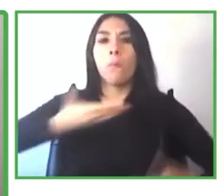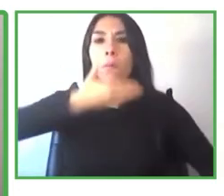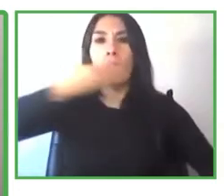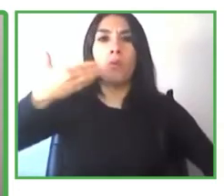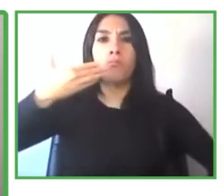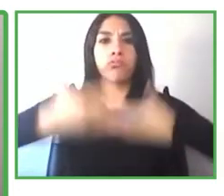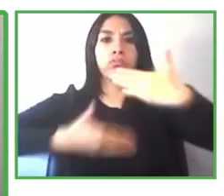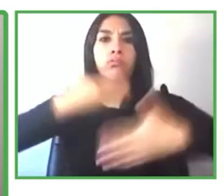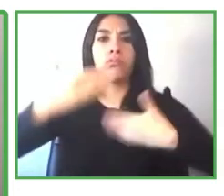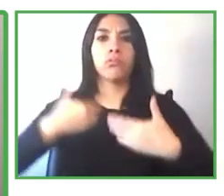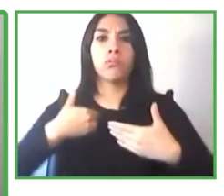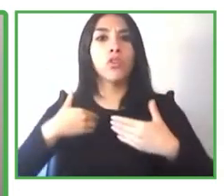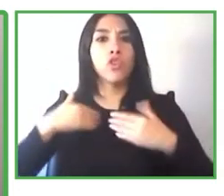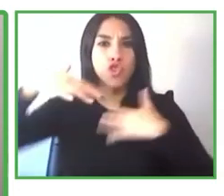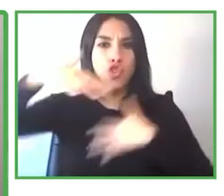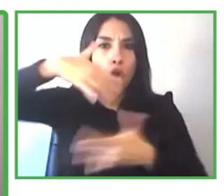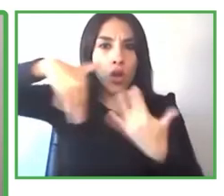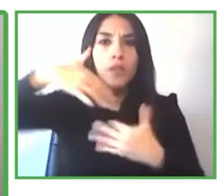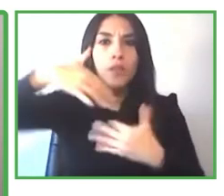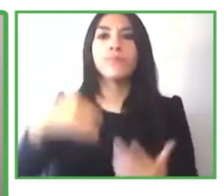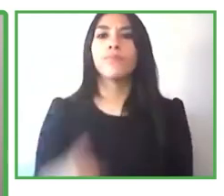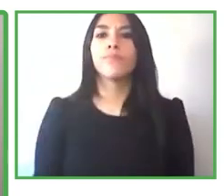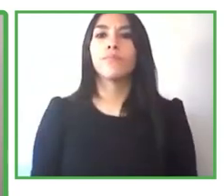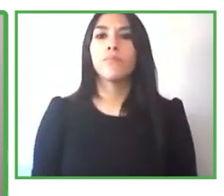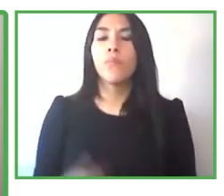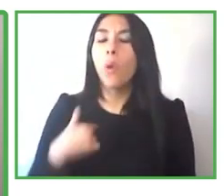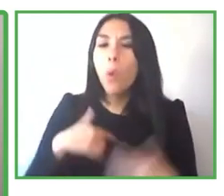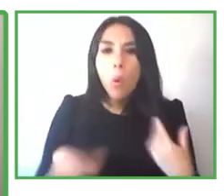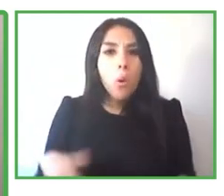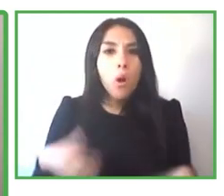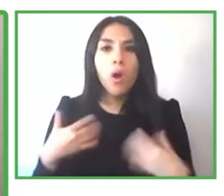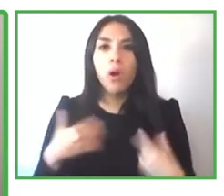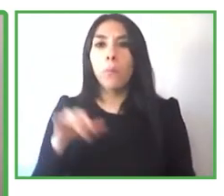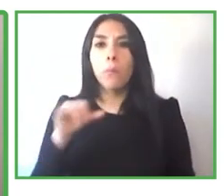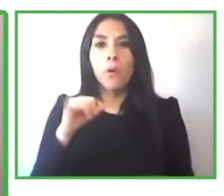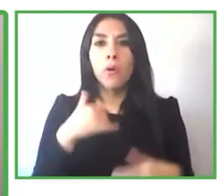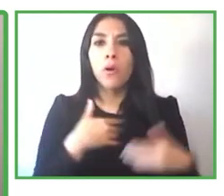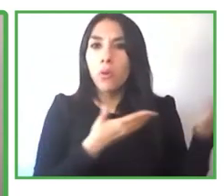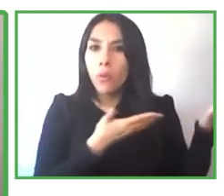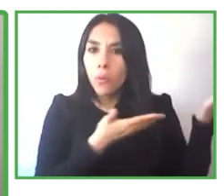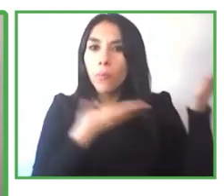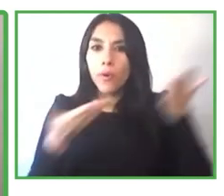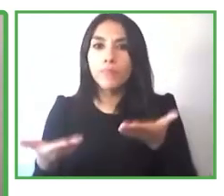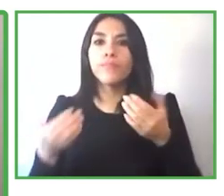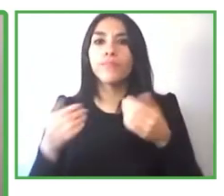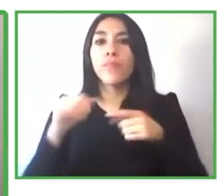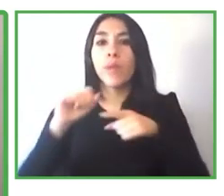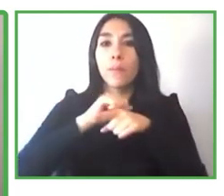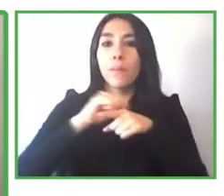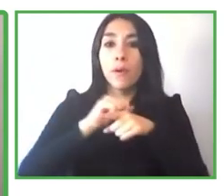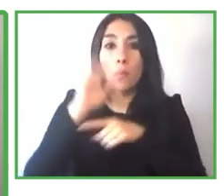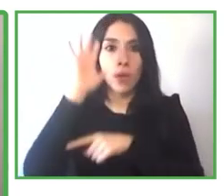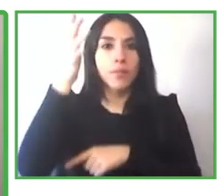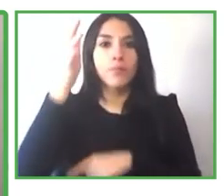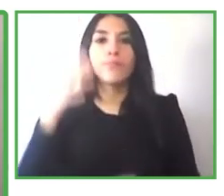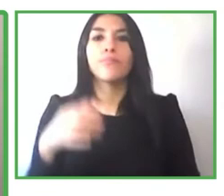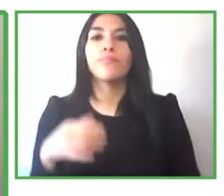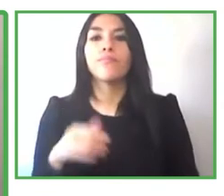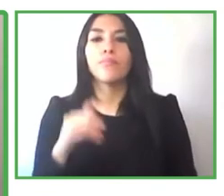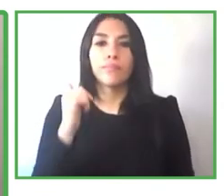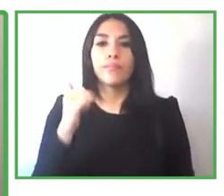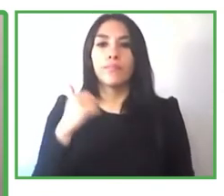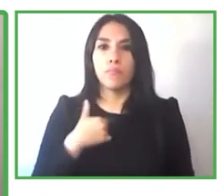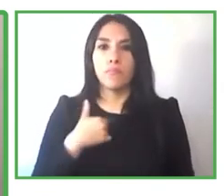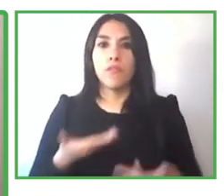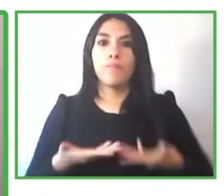te invitaron a hacer una práctica después, ¿no? Sí, me invitaron a hacer una práctica en EY